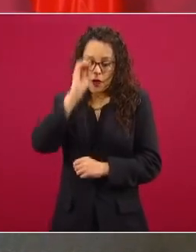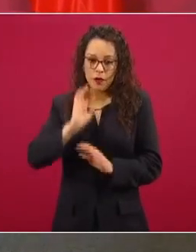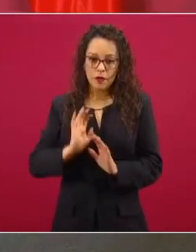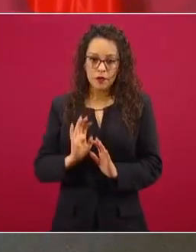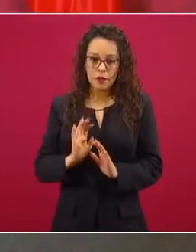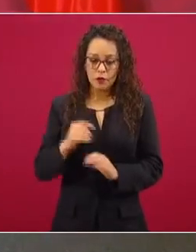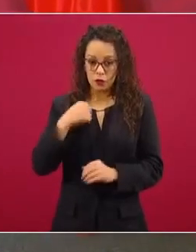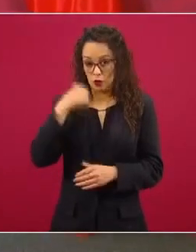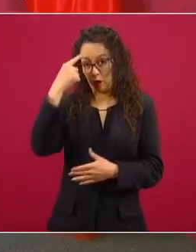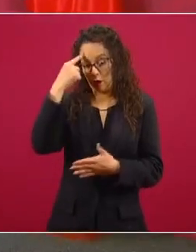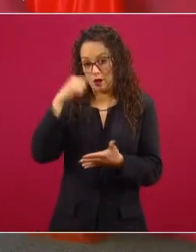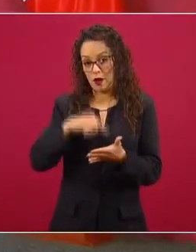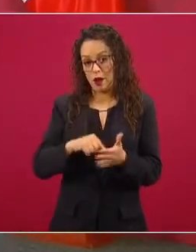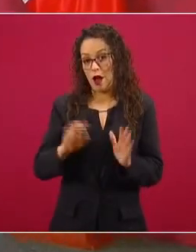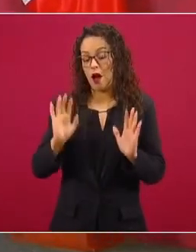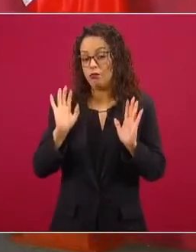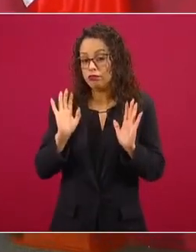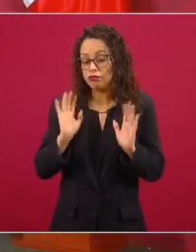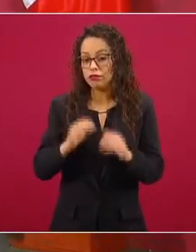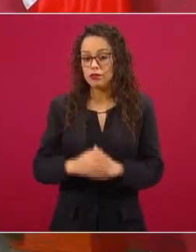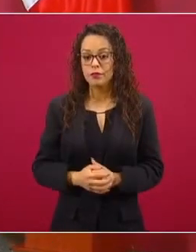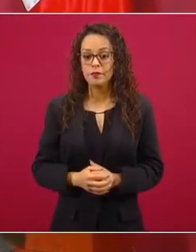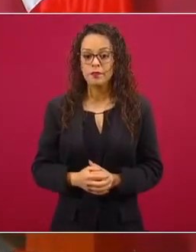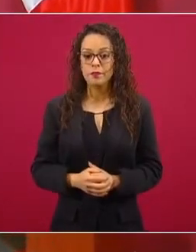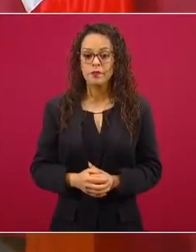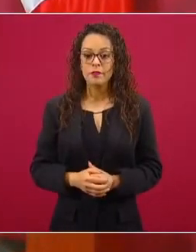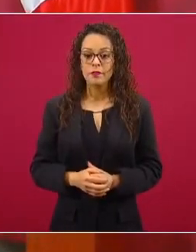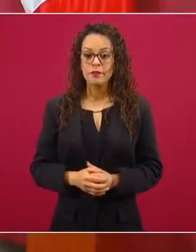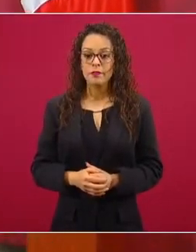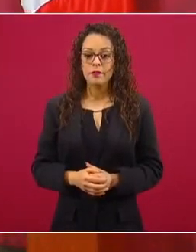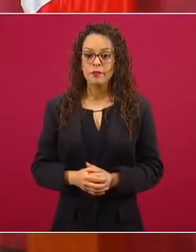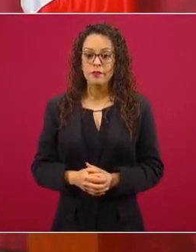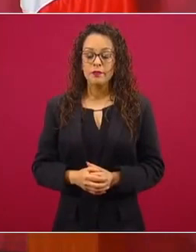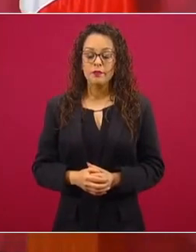porque si